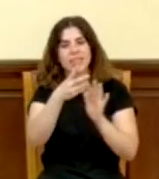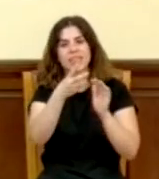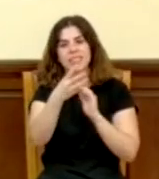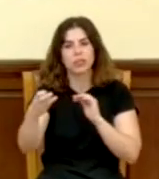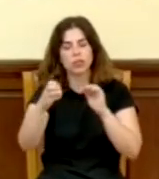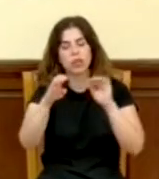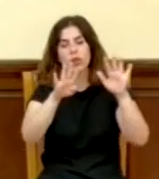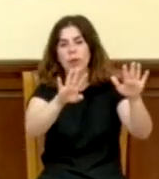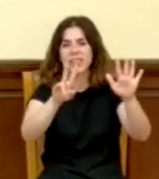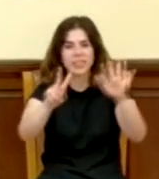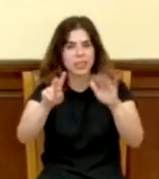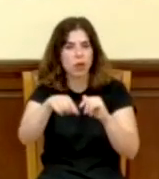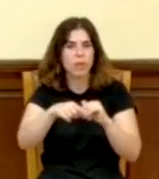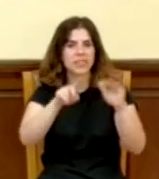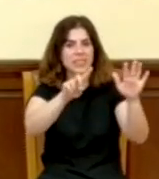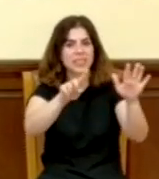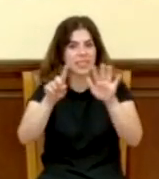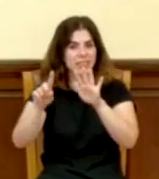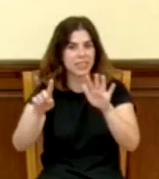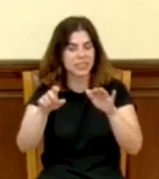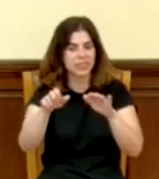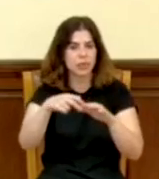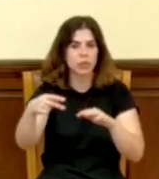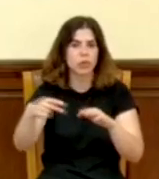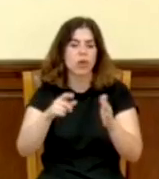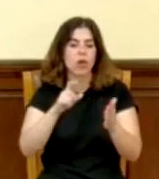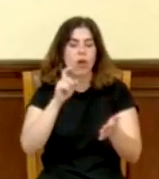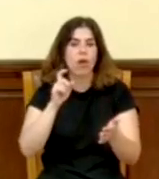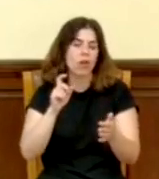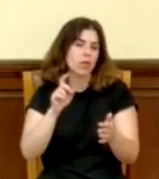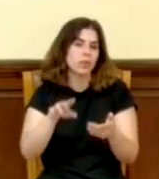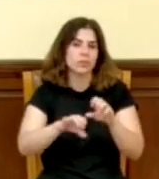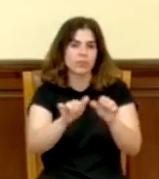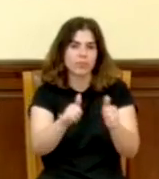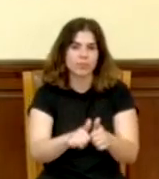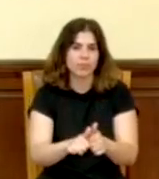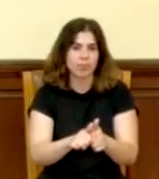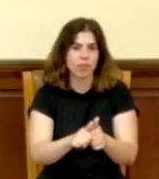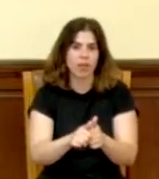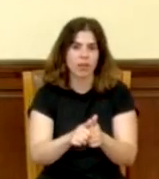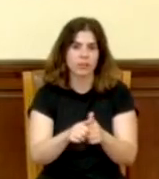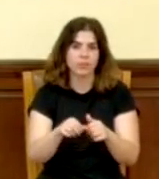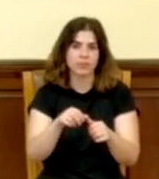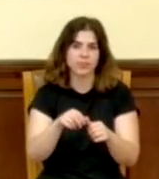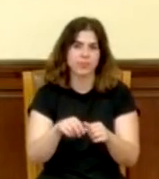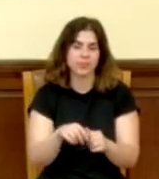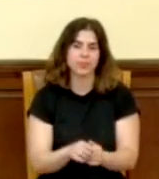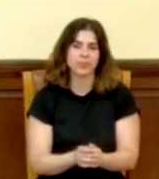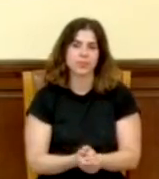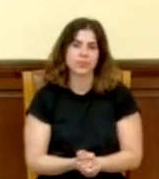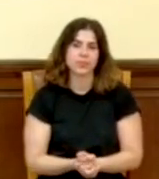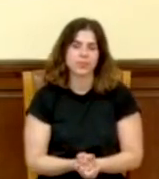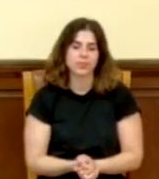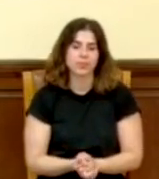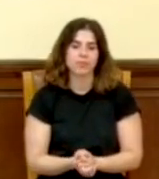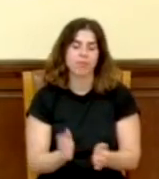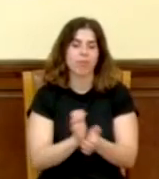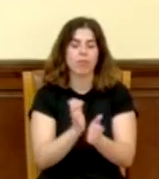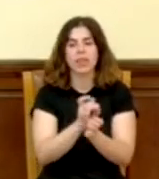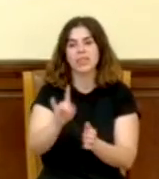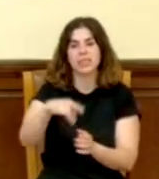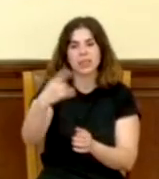2.399.357,96, que respectivamente comprende la fórmula de suplemento de crédito por importe de 2.249.000 y crédito extraordinario por